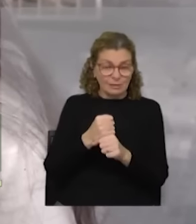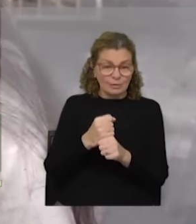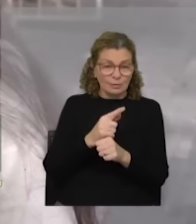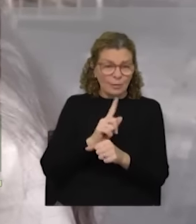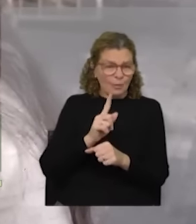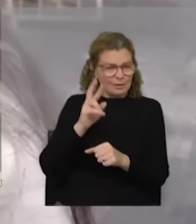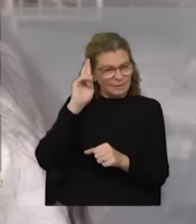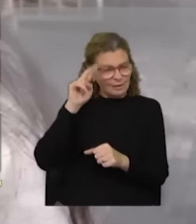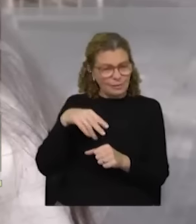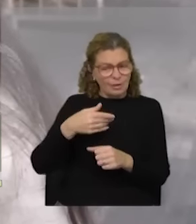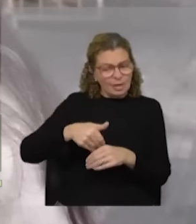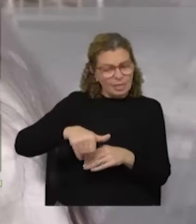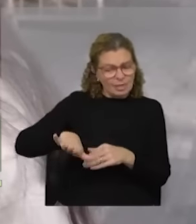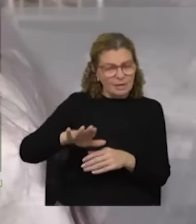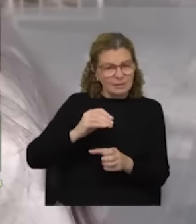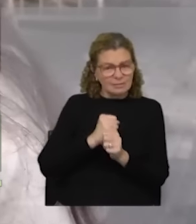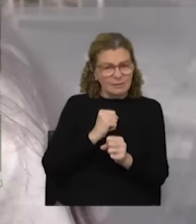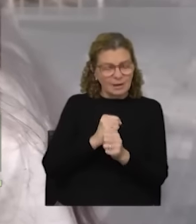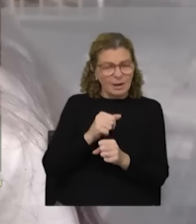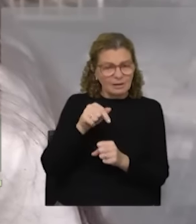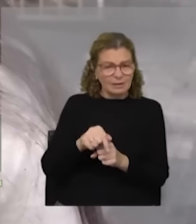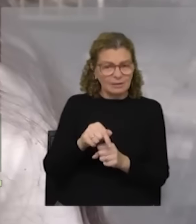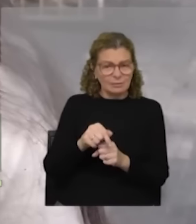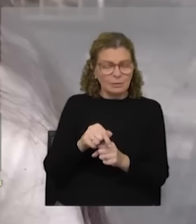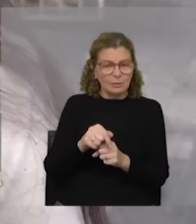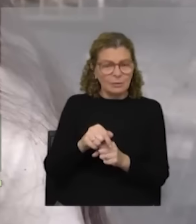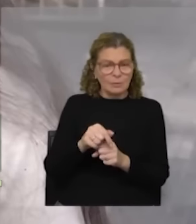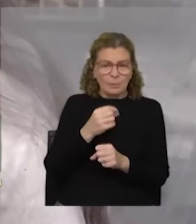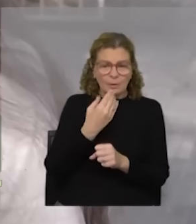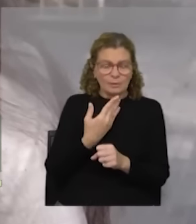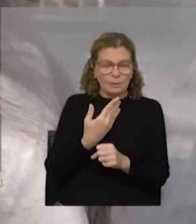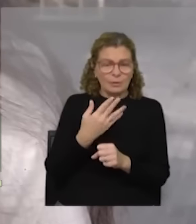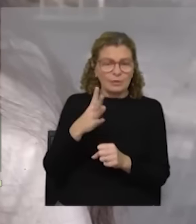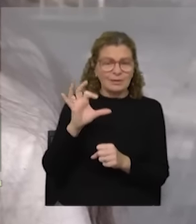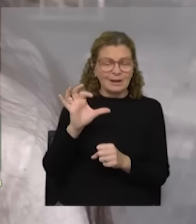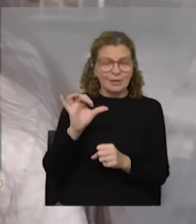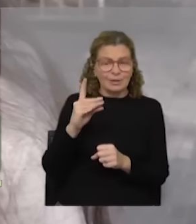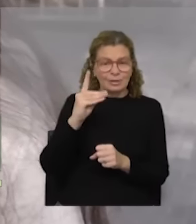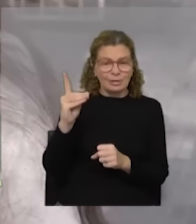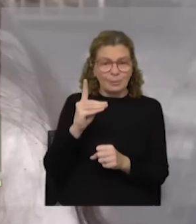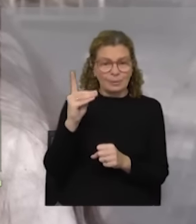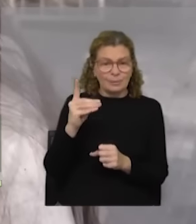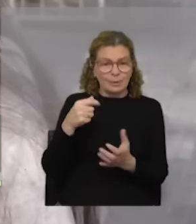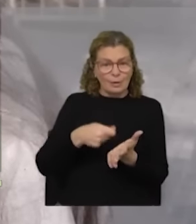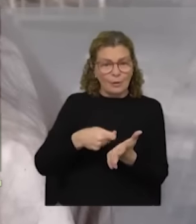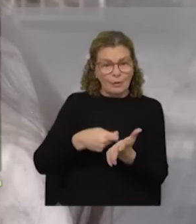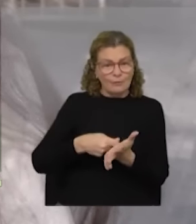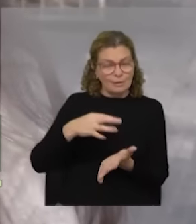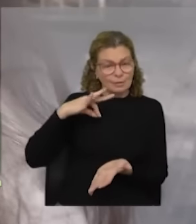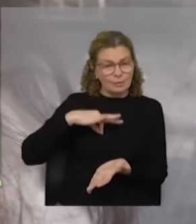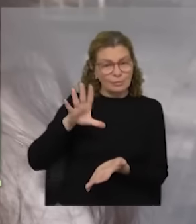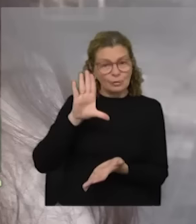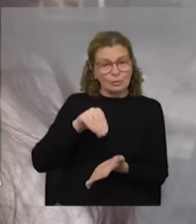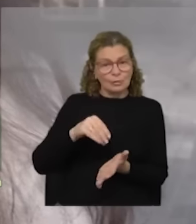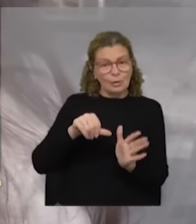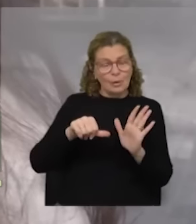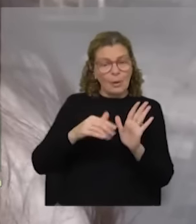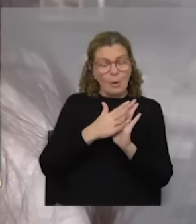razonable que se deje de trabajar en ese ámbito que bueno los senadores y los diputados están cobrando un sueldo que todo el país